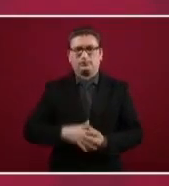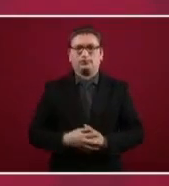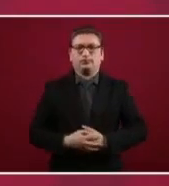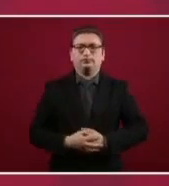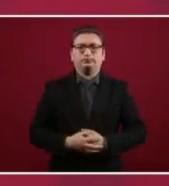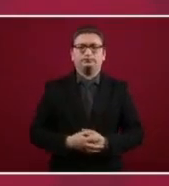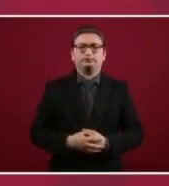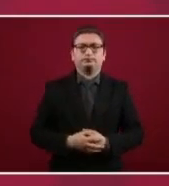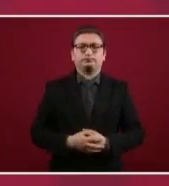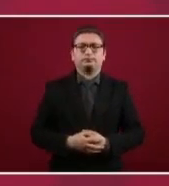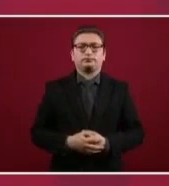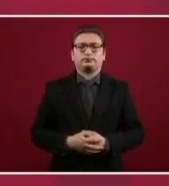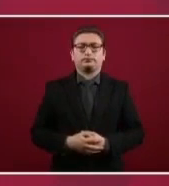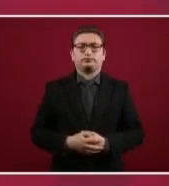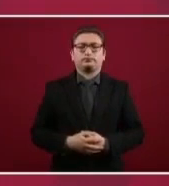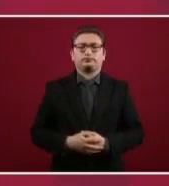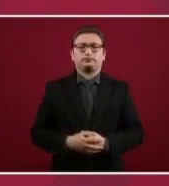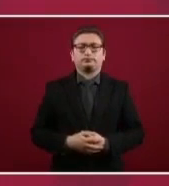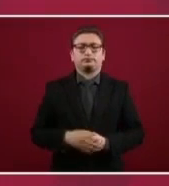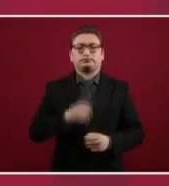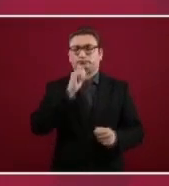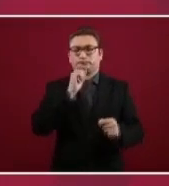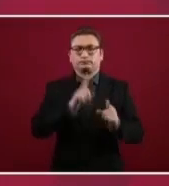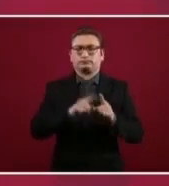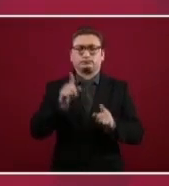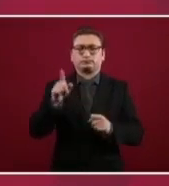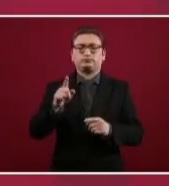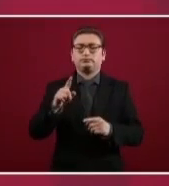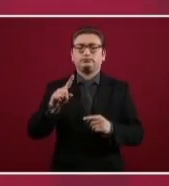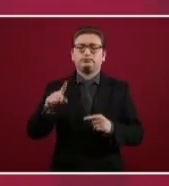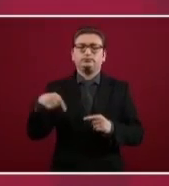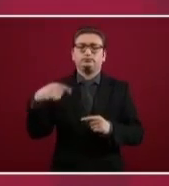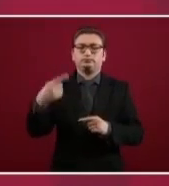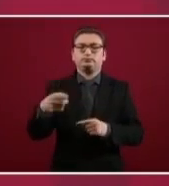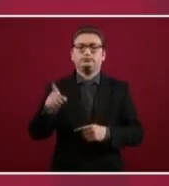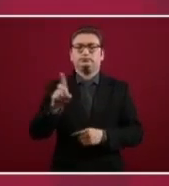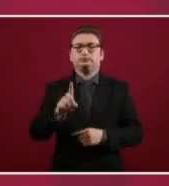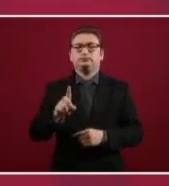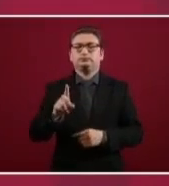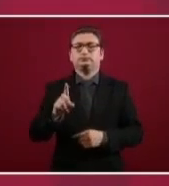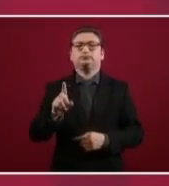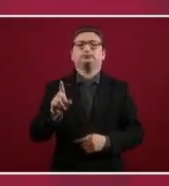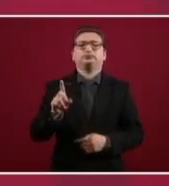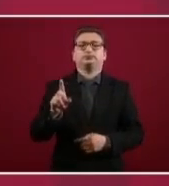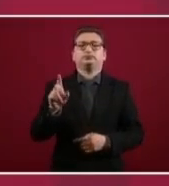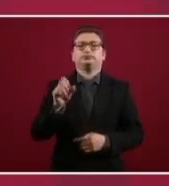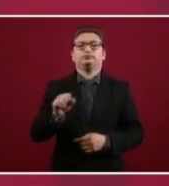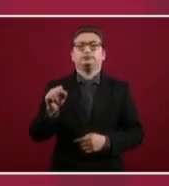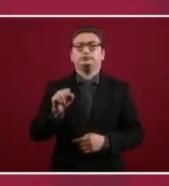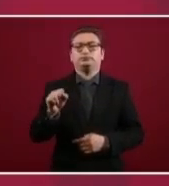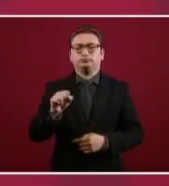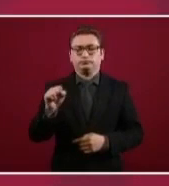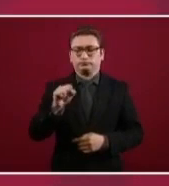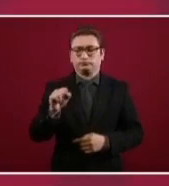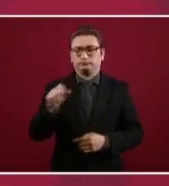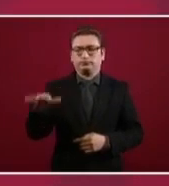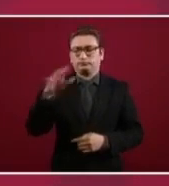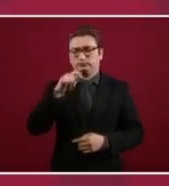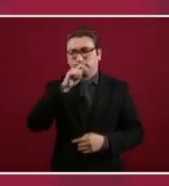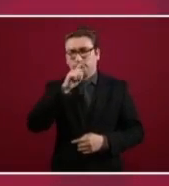también pasado mañana la zona indígena de jalisco